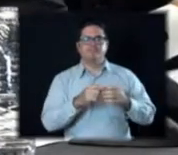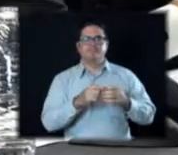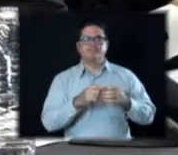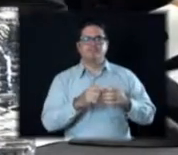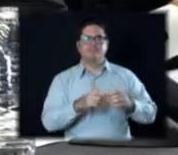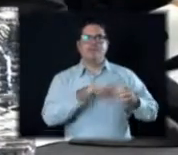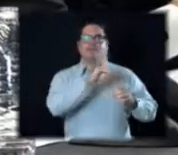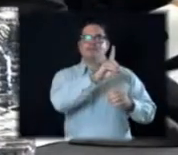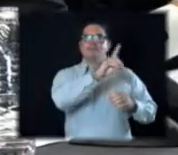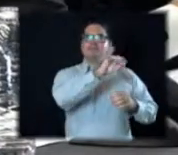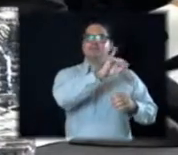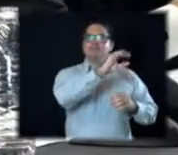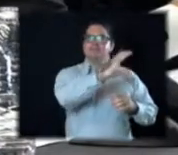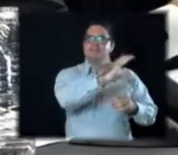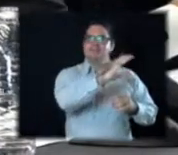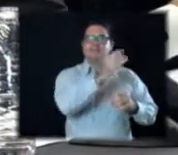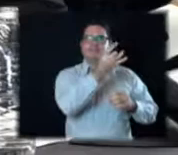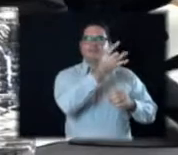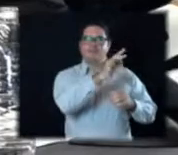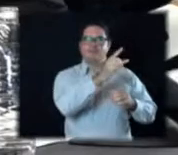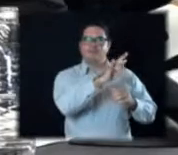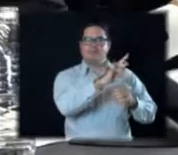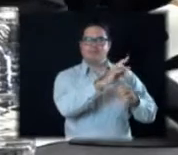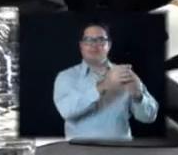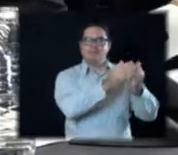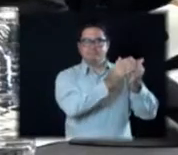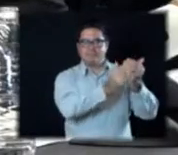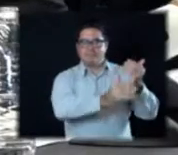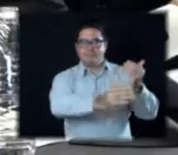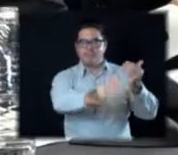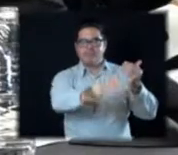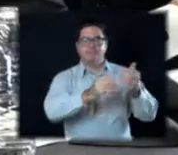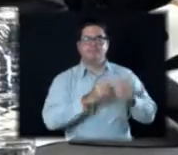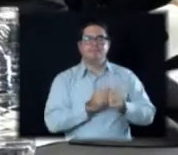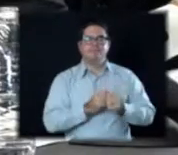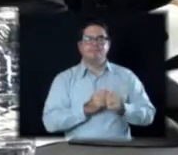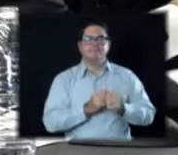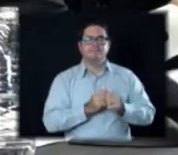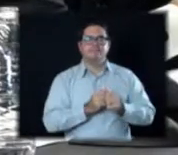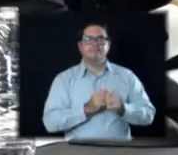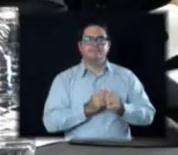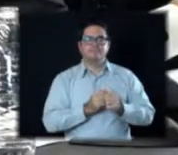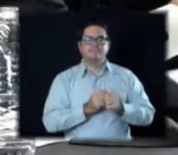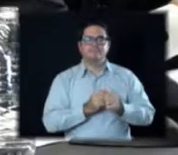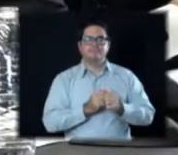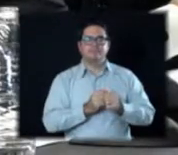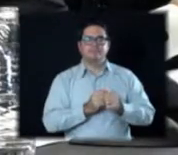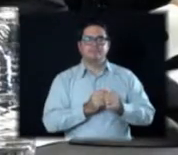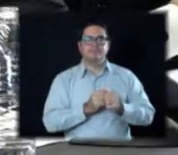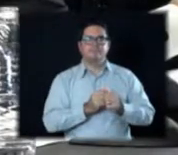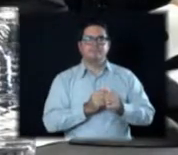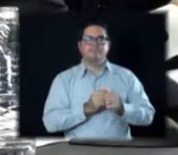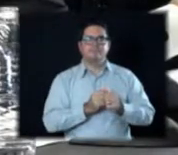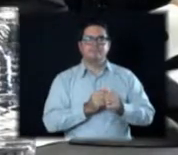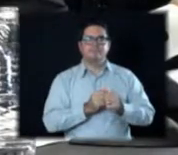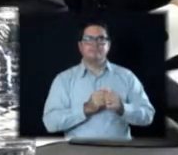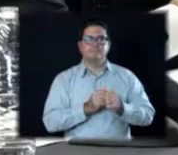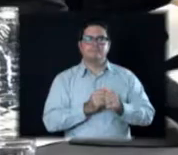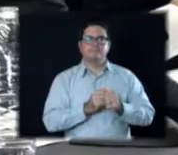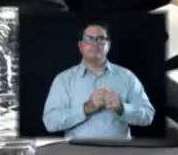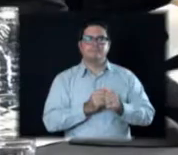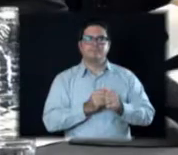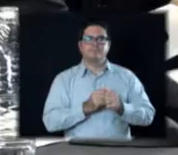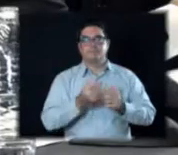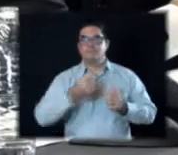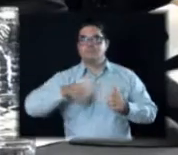nosotros revelamos en diciembre el inventario de cuentas y la versión que